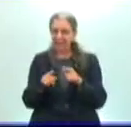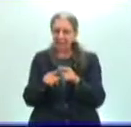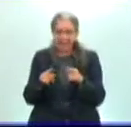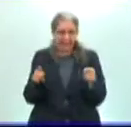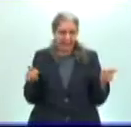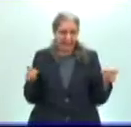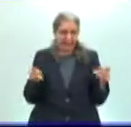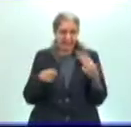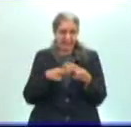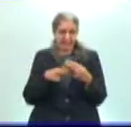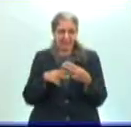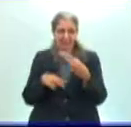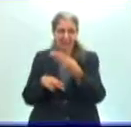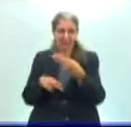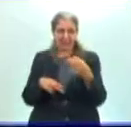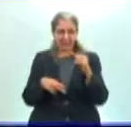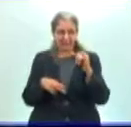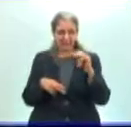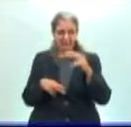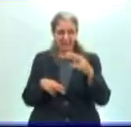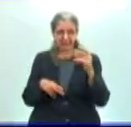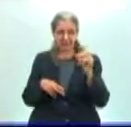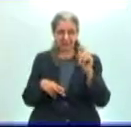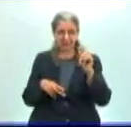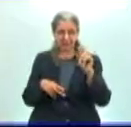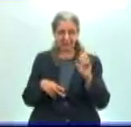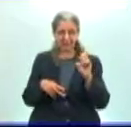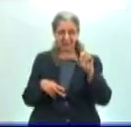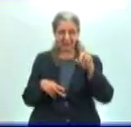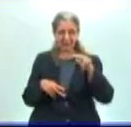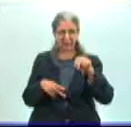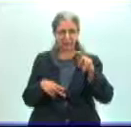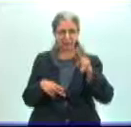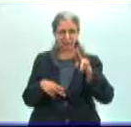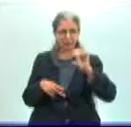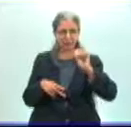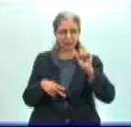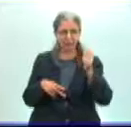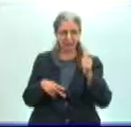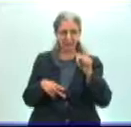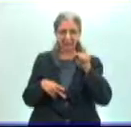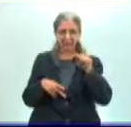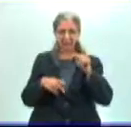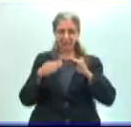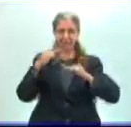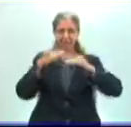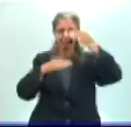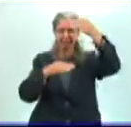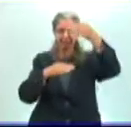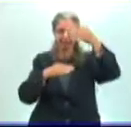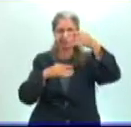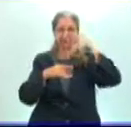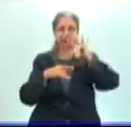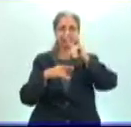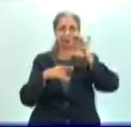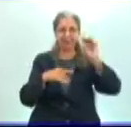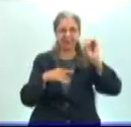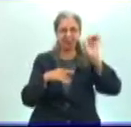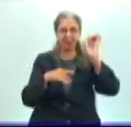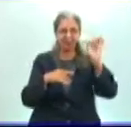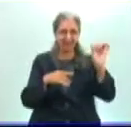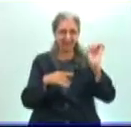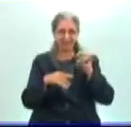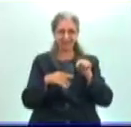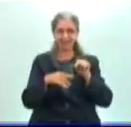hipotenusa, porque es el lado que se opone al ángulo de 90 grados. Y tenemos que determinar